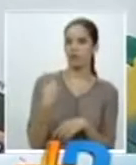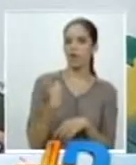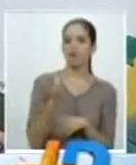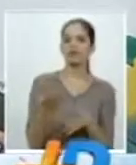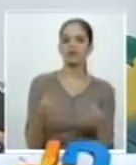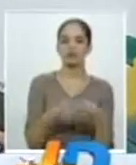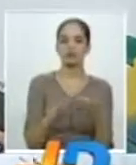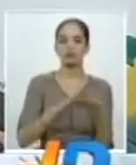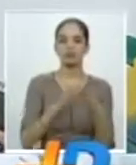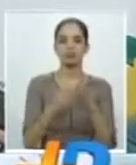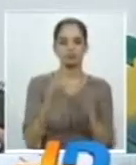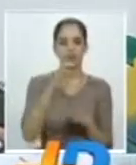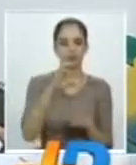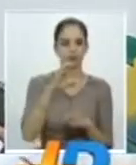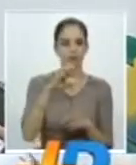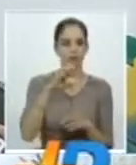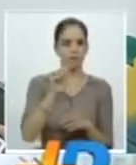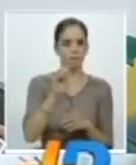de Cepaz,